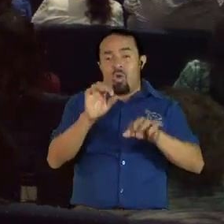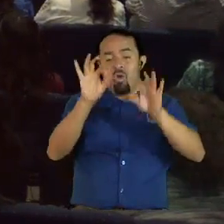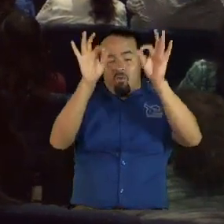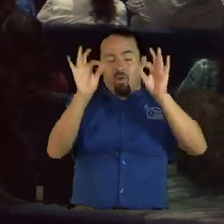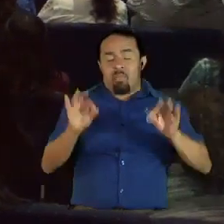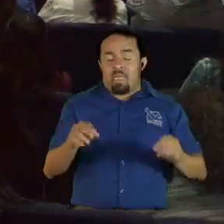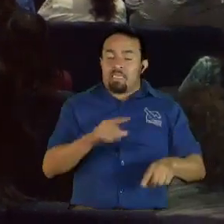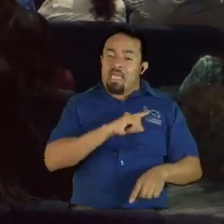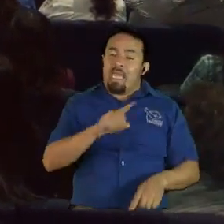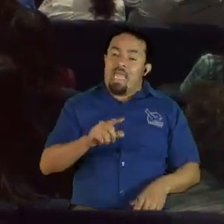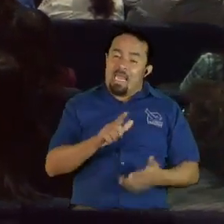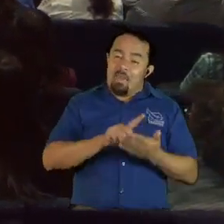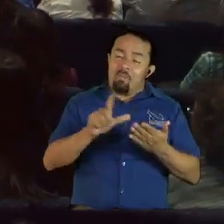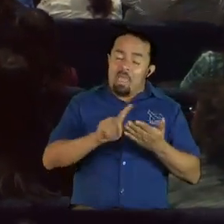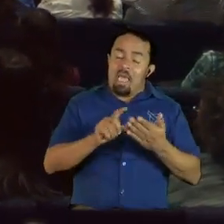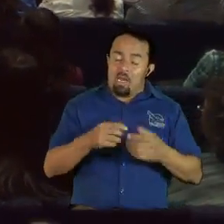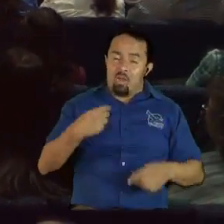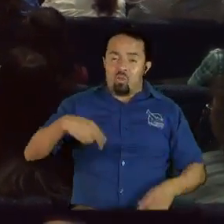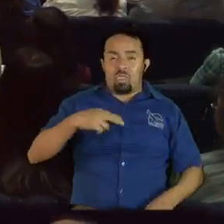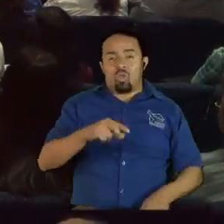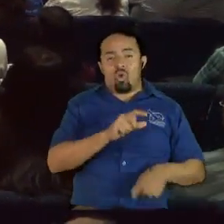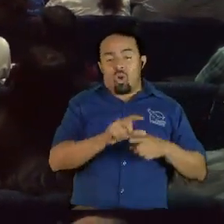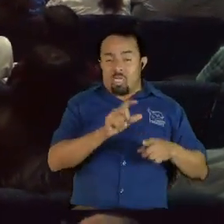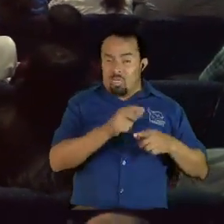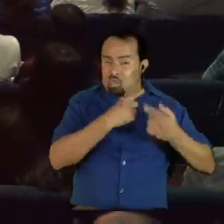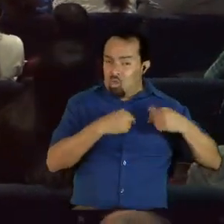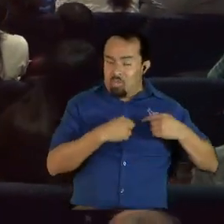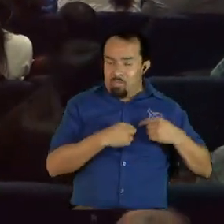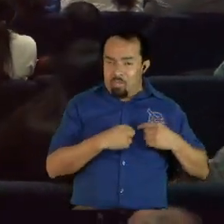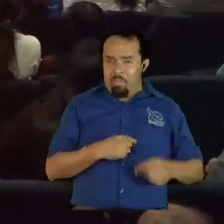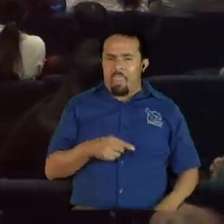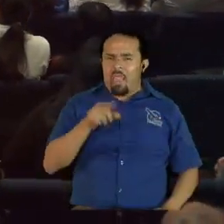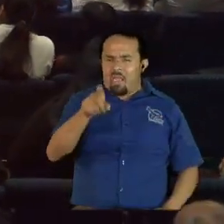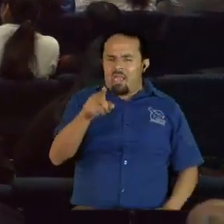pregunto, ¿se anima a que lo purifiquen?